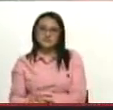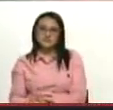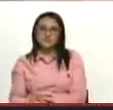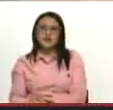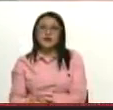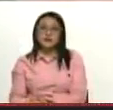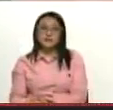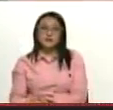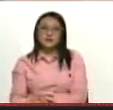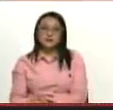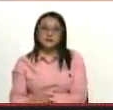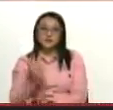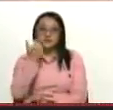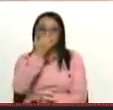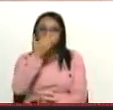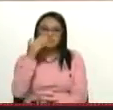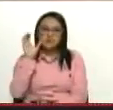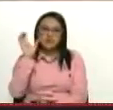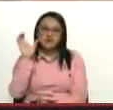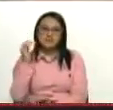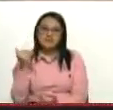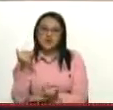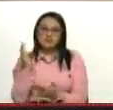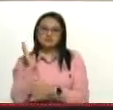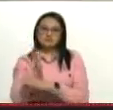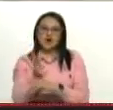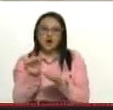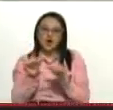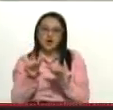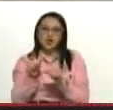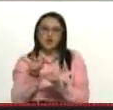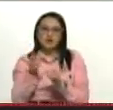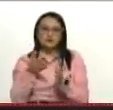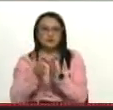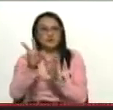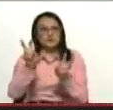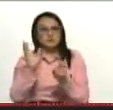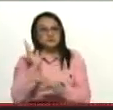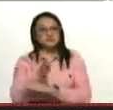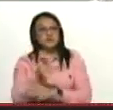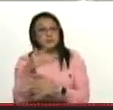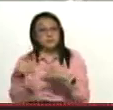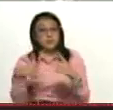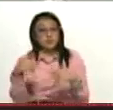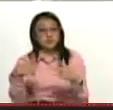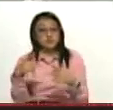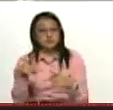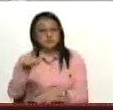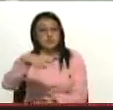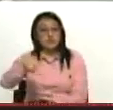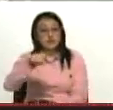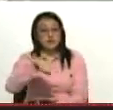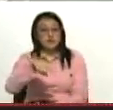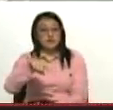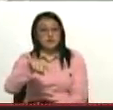y el imperialismo Estados Unidos ha continuado con esas sanciones y en su proceso ellos